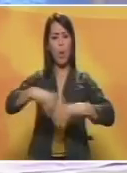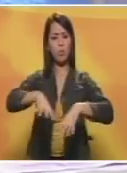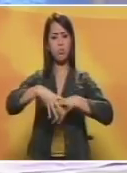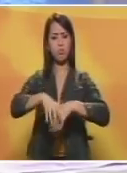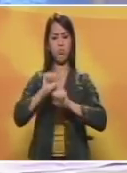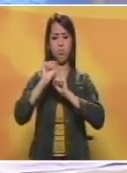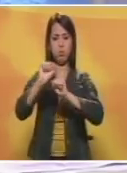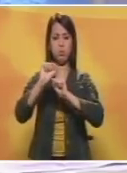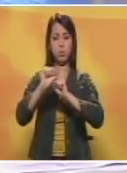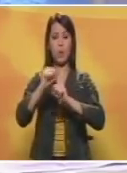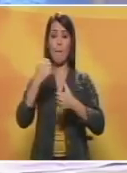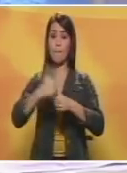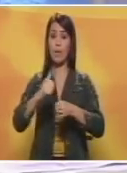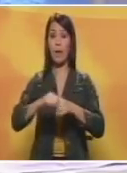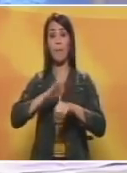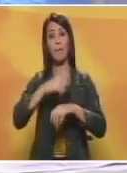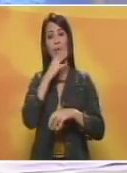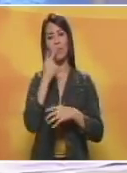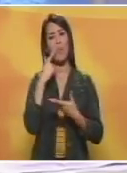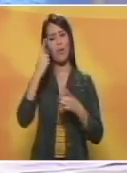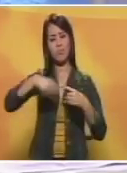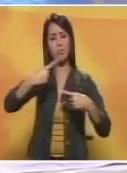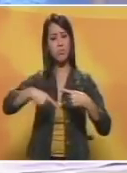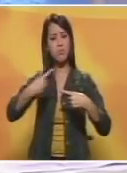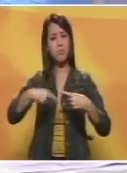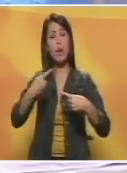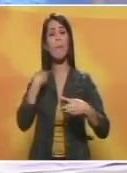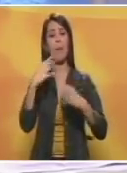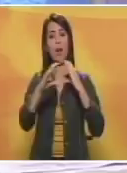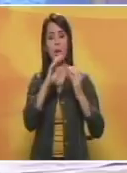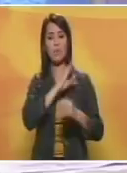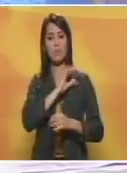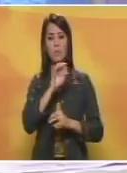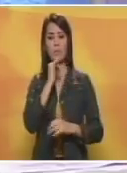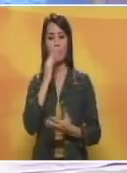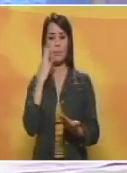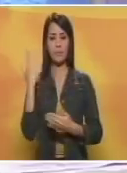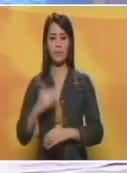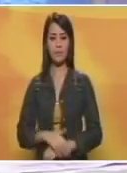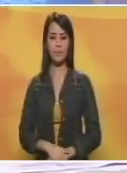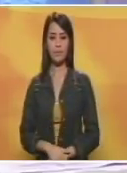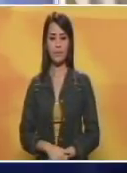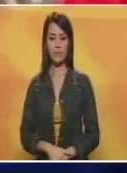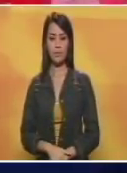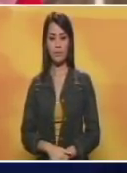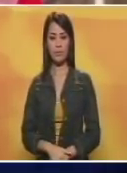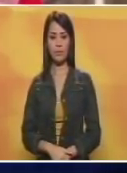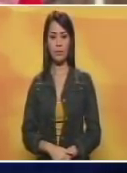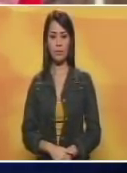de maracaibo ante la falta de cauchos e insumos para sus vehículos jhonny soto nos trae los detalles